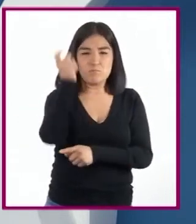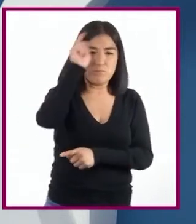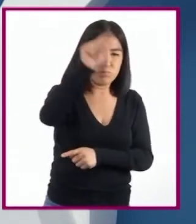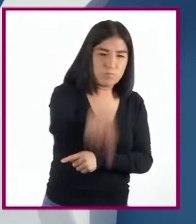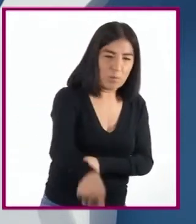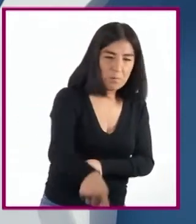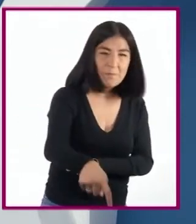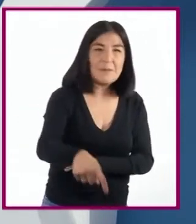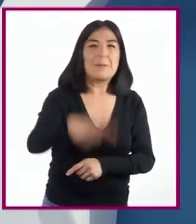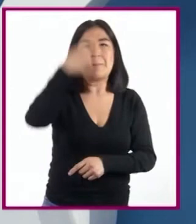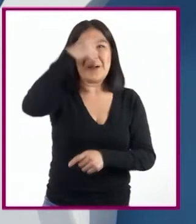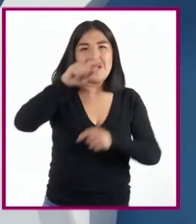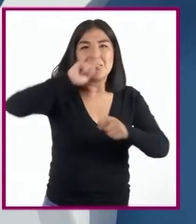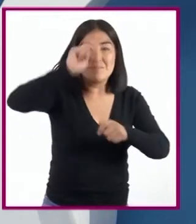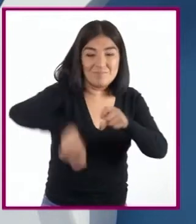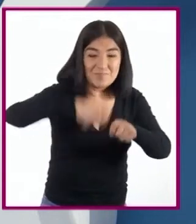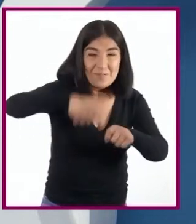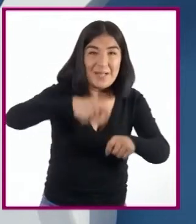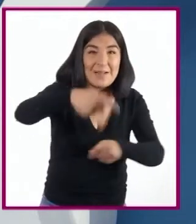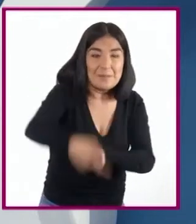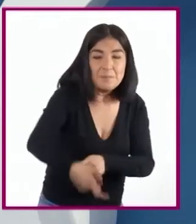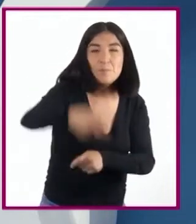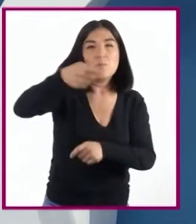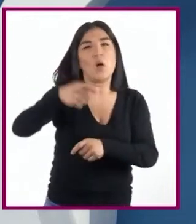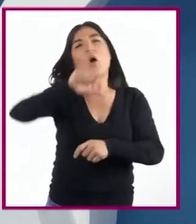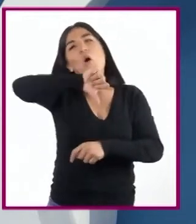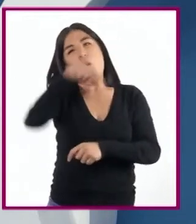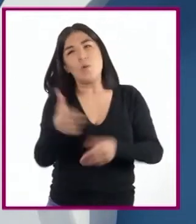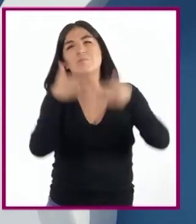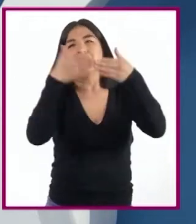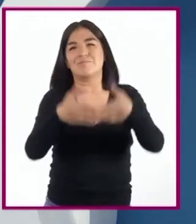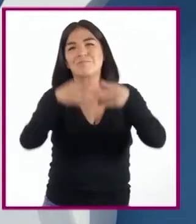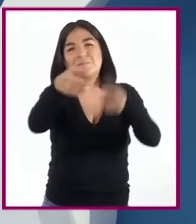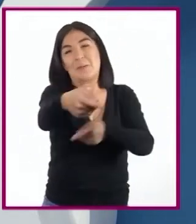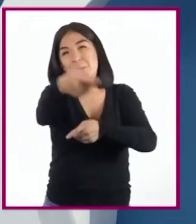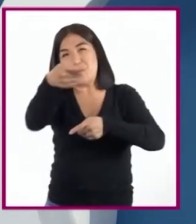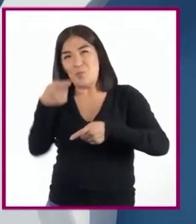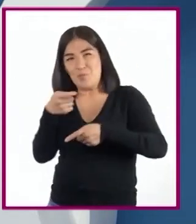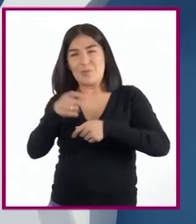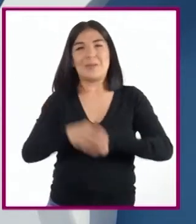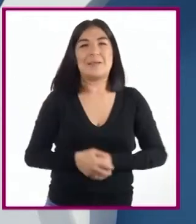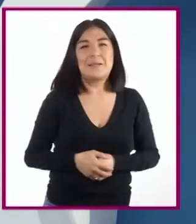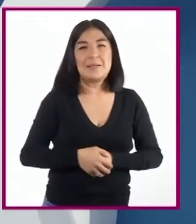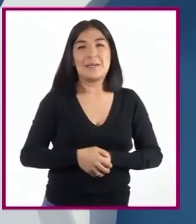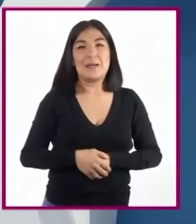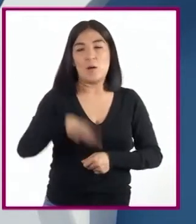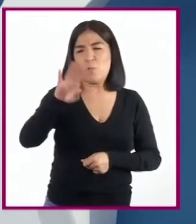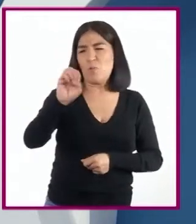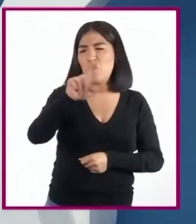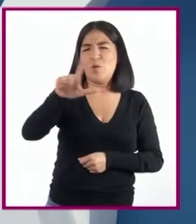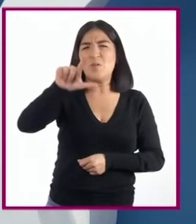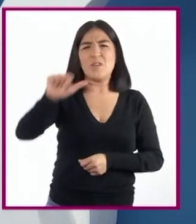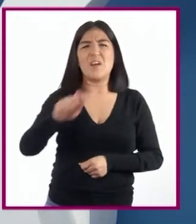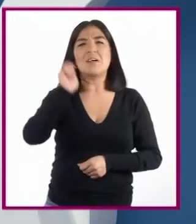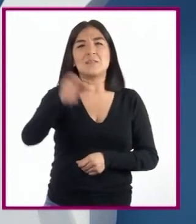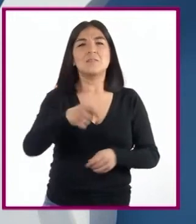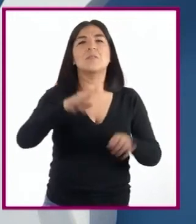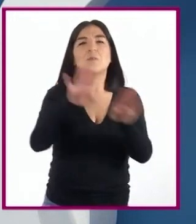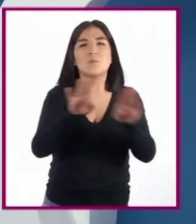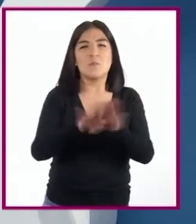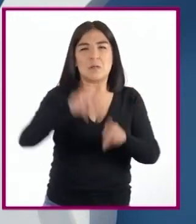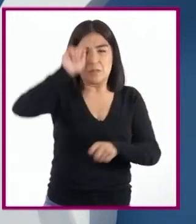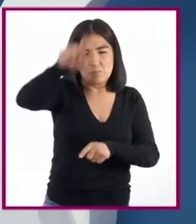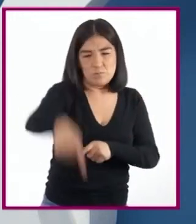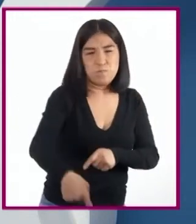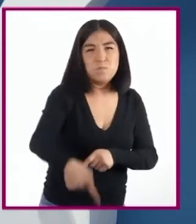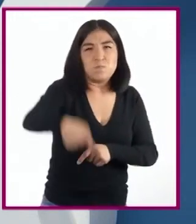un ancla que deberá recoger otra lancha. Es importante acotar que una boya es un objeto flotante que se